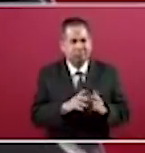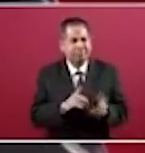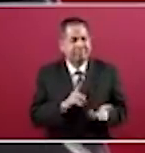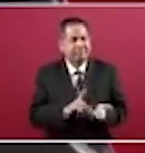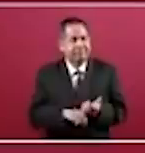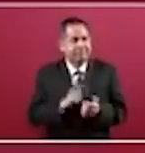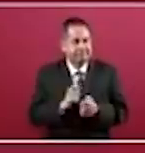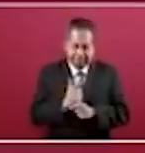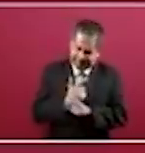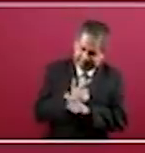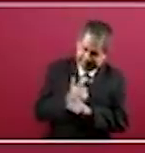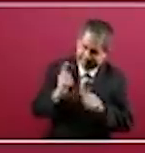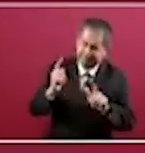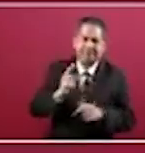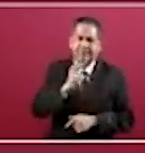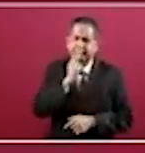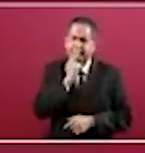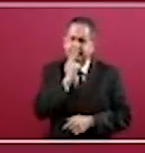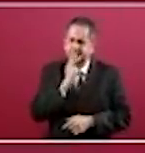preciado la libertad